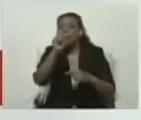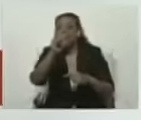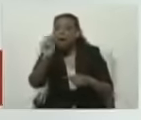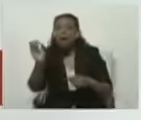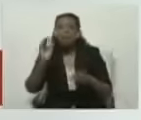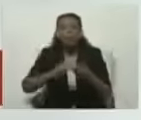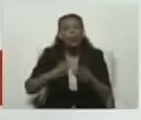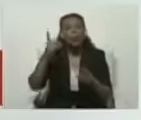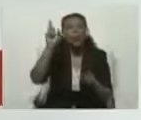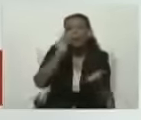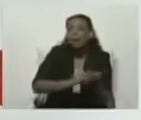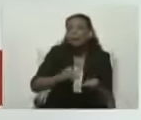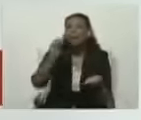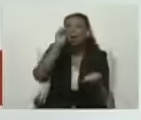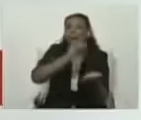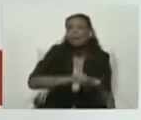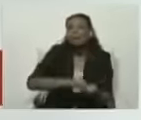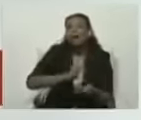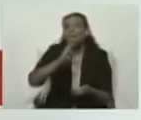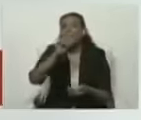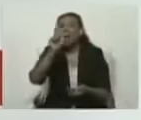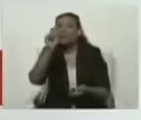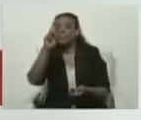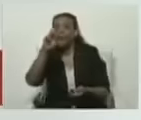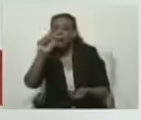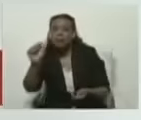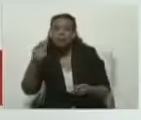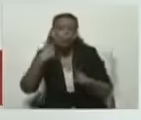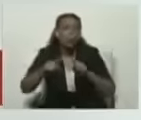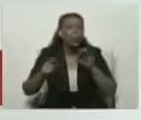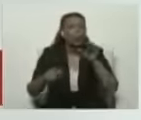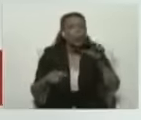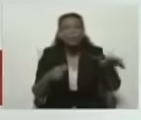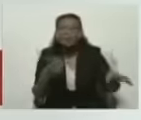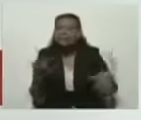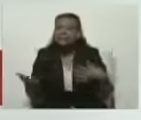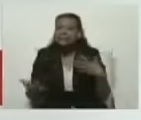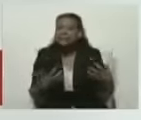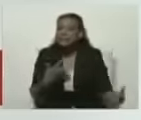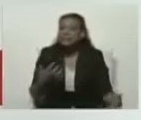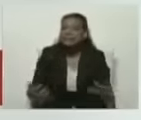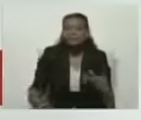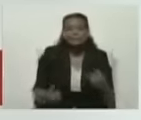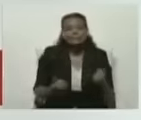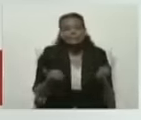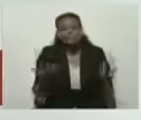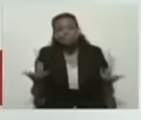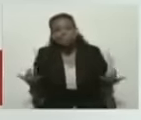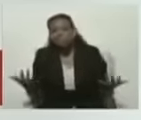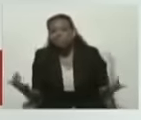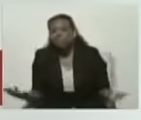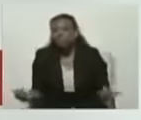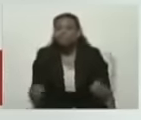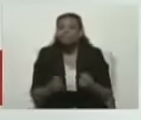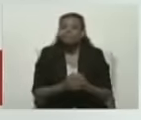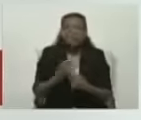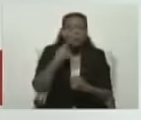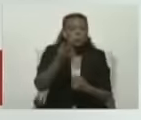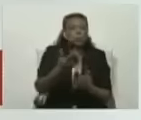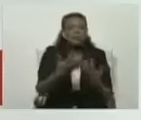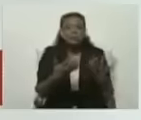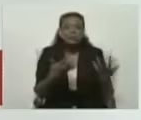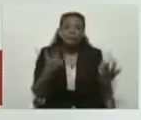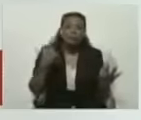otra vez Andrés Pastrana, otra vez. Y entonces, lo que dicen